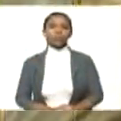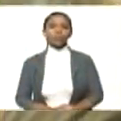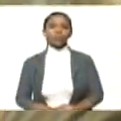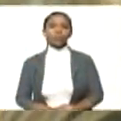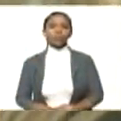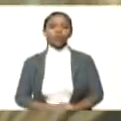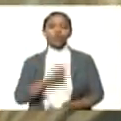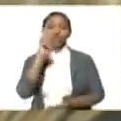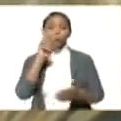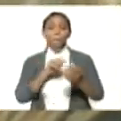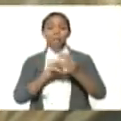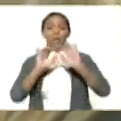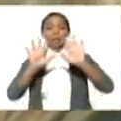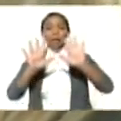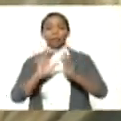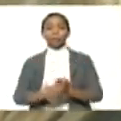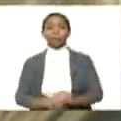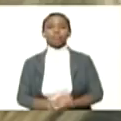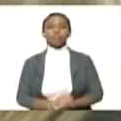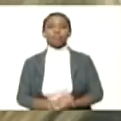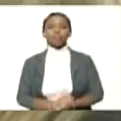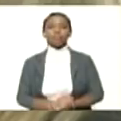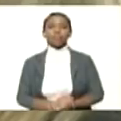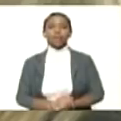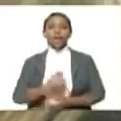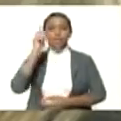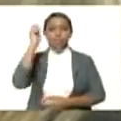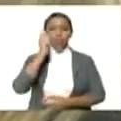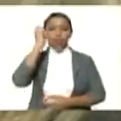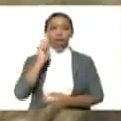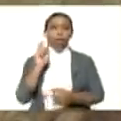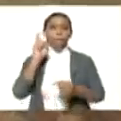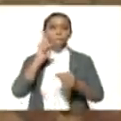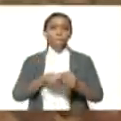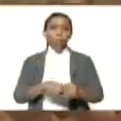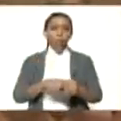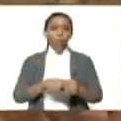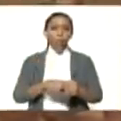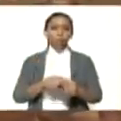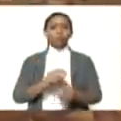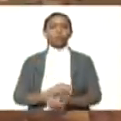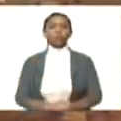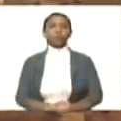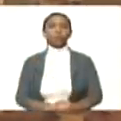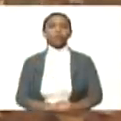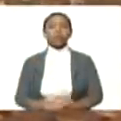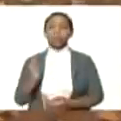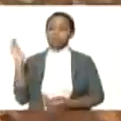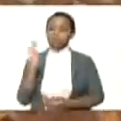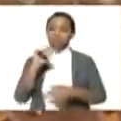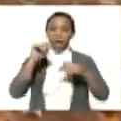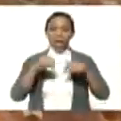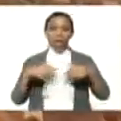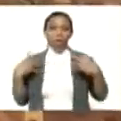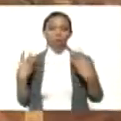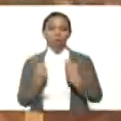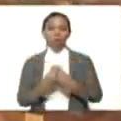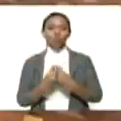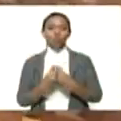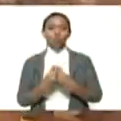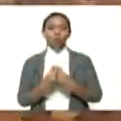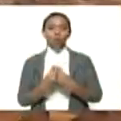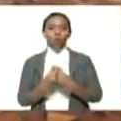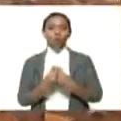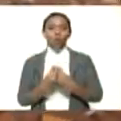En el 2010 se hace diputado. Vino aquí junto a